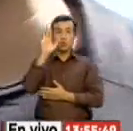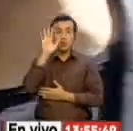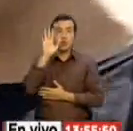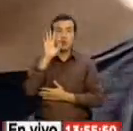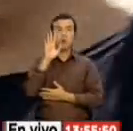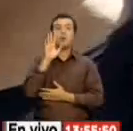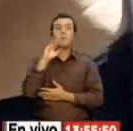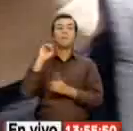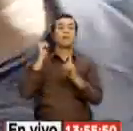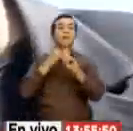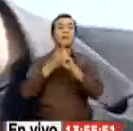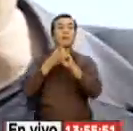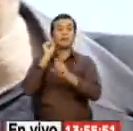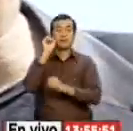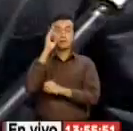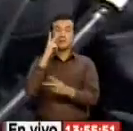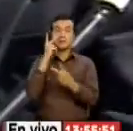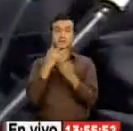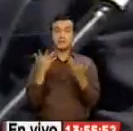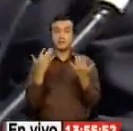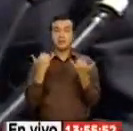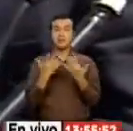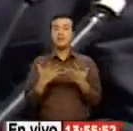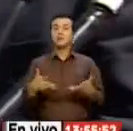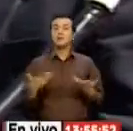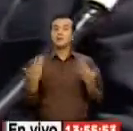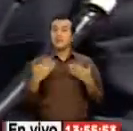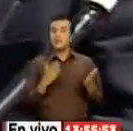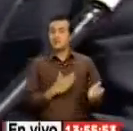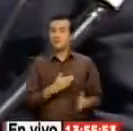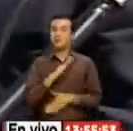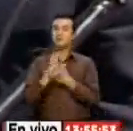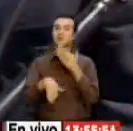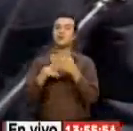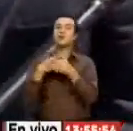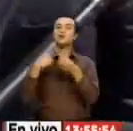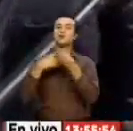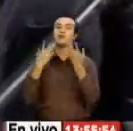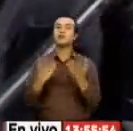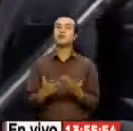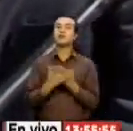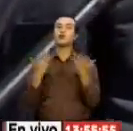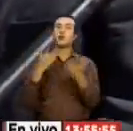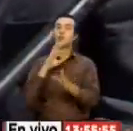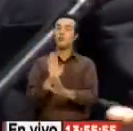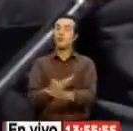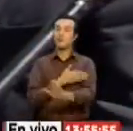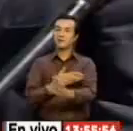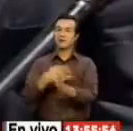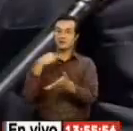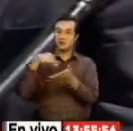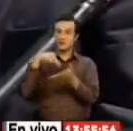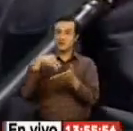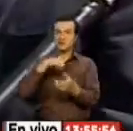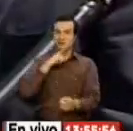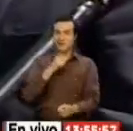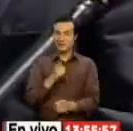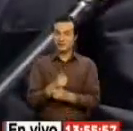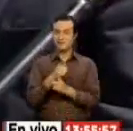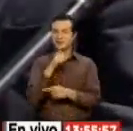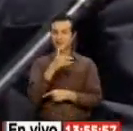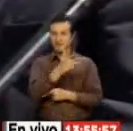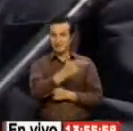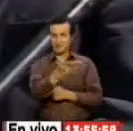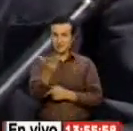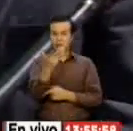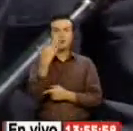que es nuestro primer videoclip. Pero para el día de hoy les tenemos preparado a todos los quiteños una música bailable alegre de parte de